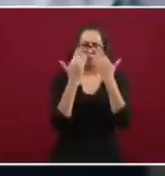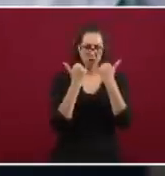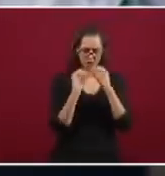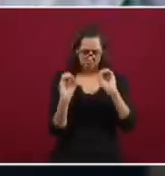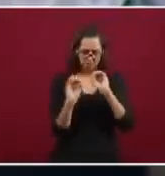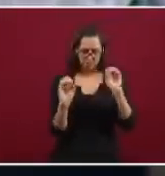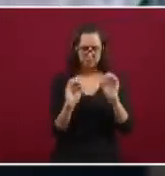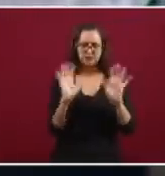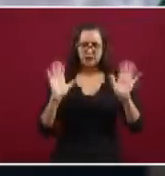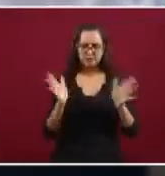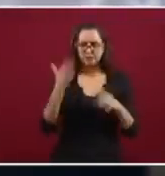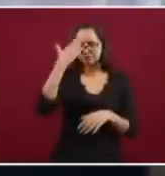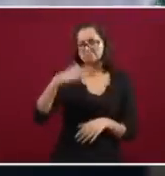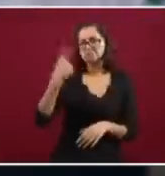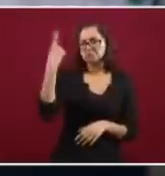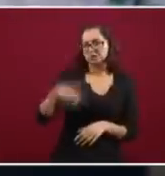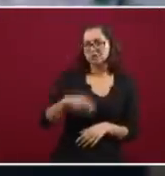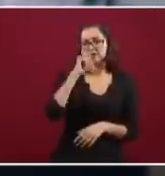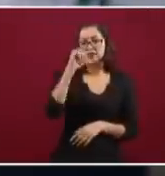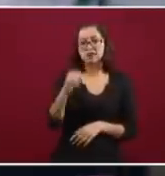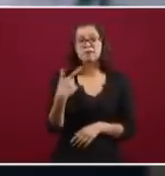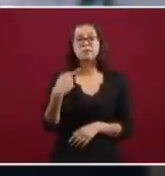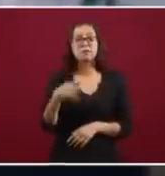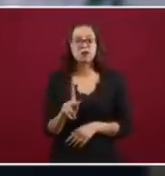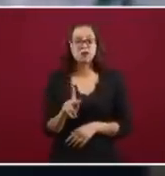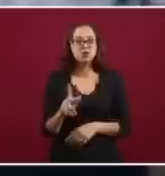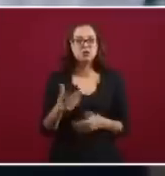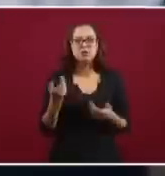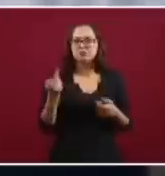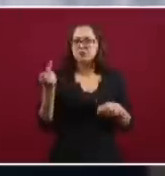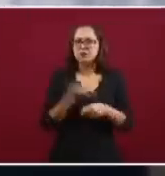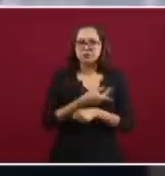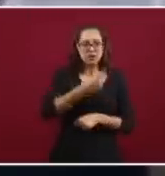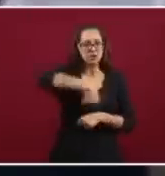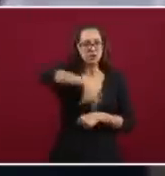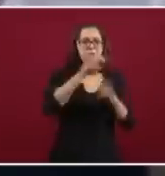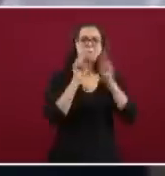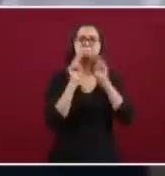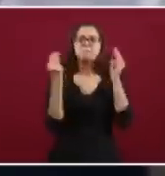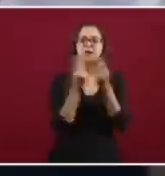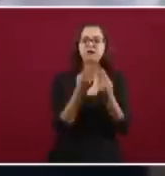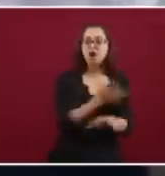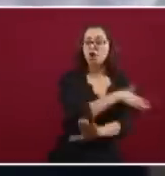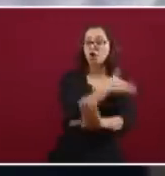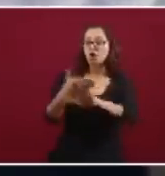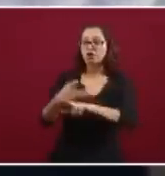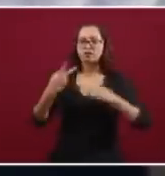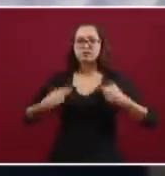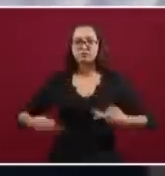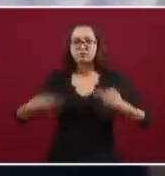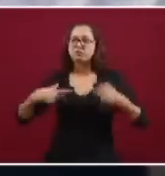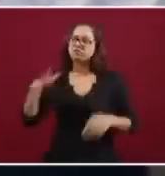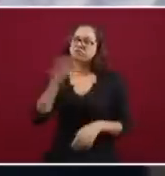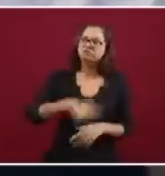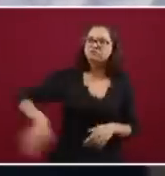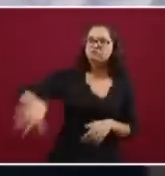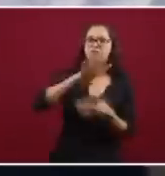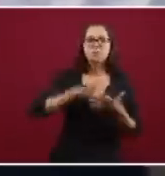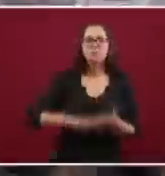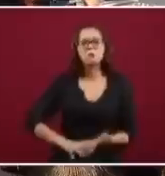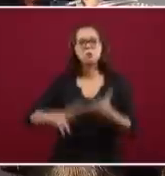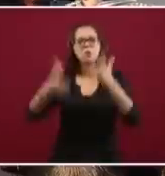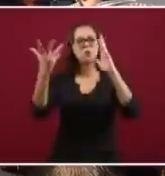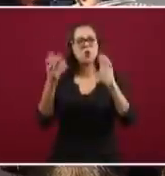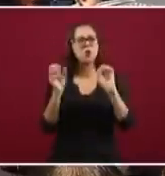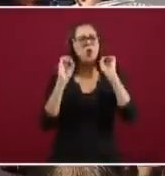que es la delincuencia contra la población la que está generando este tipo de violencia. ¿O